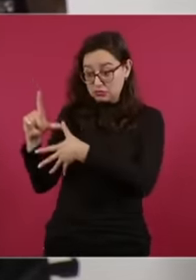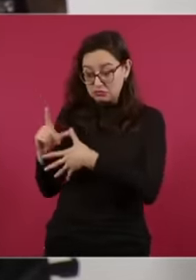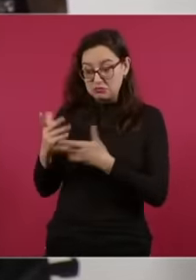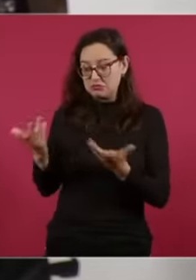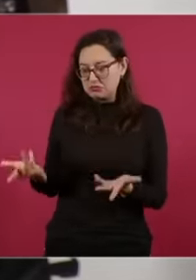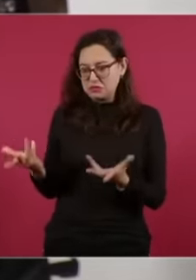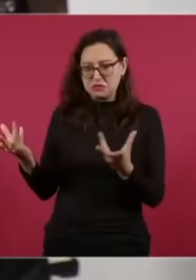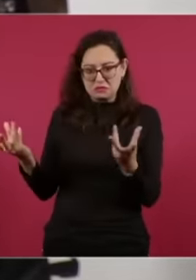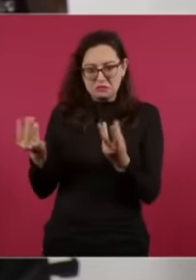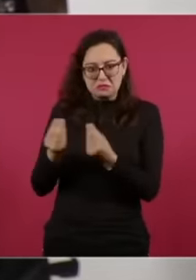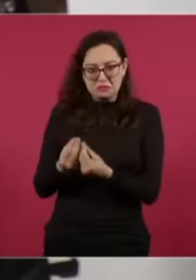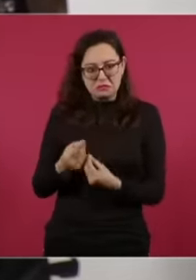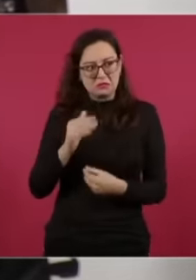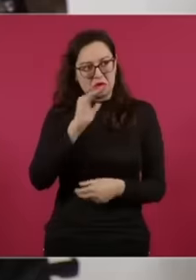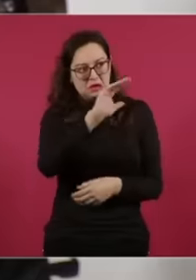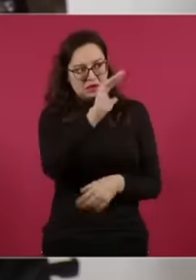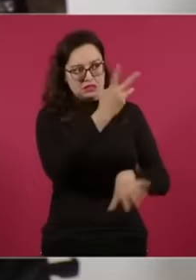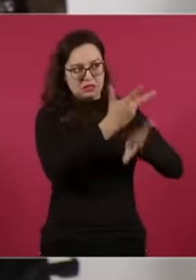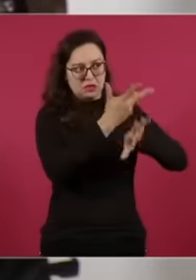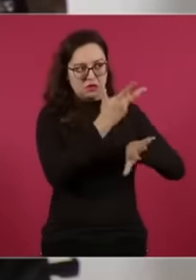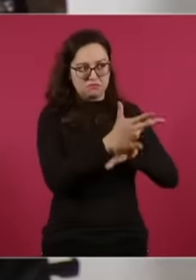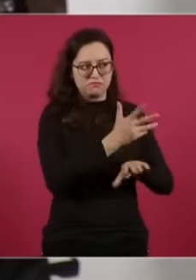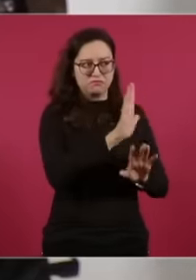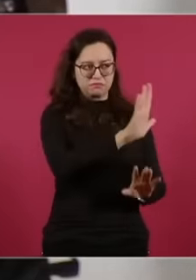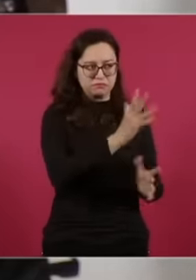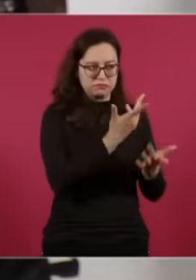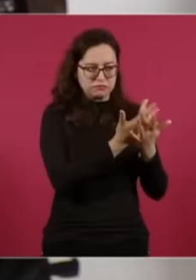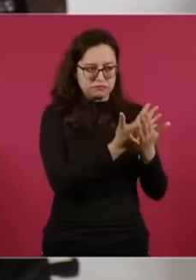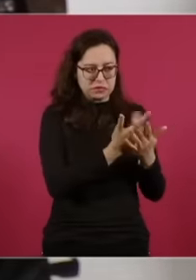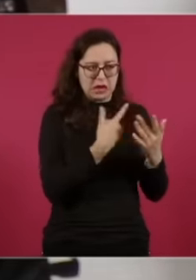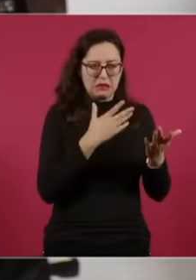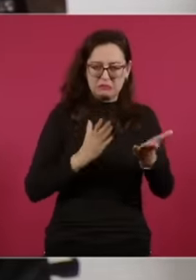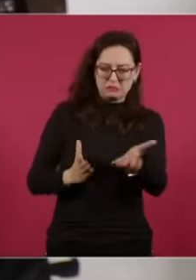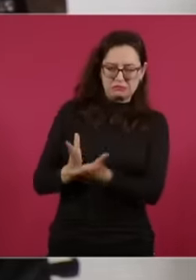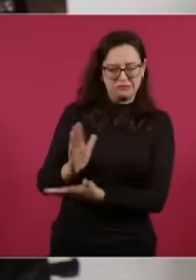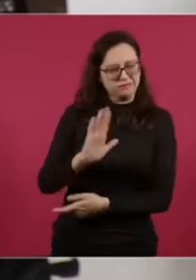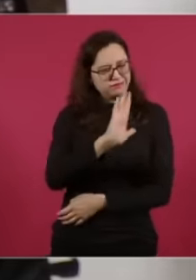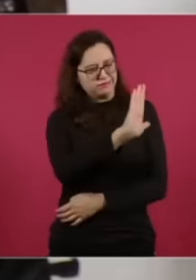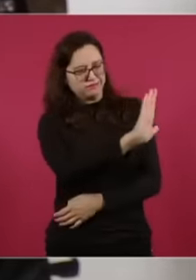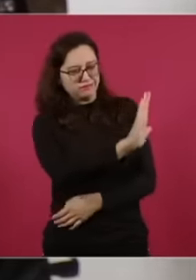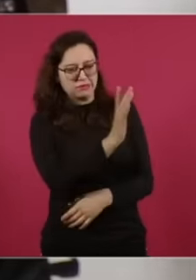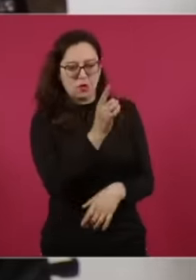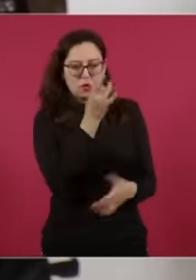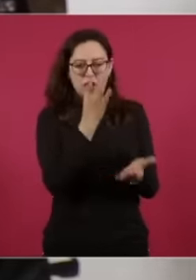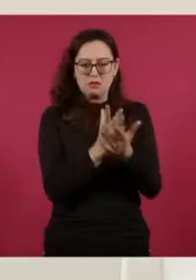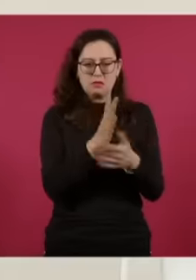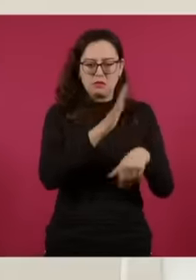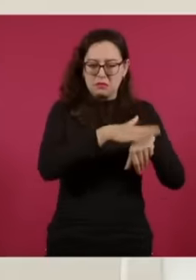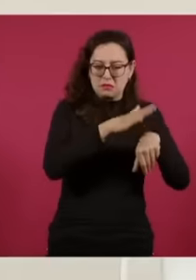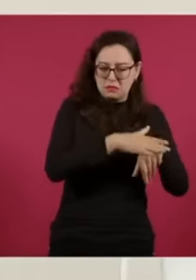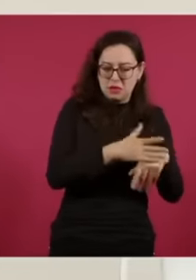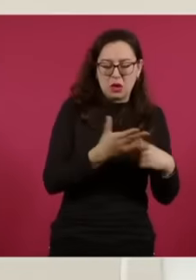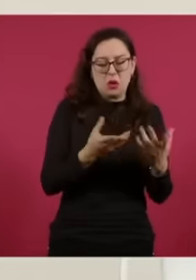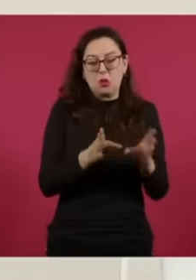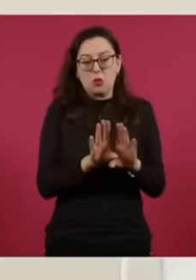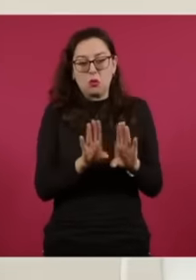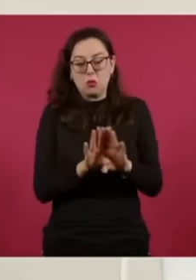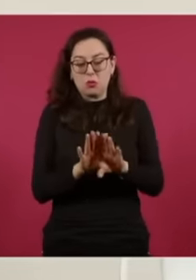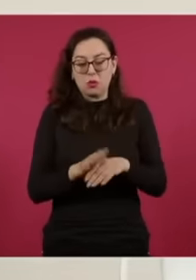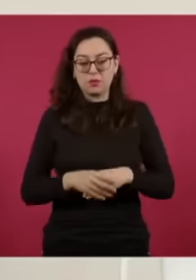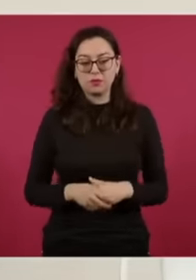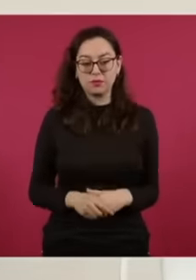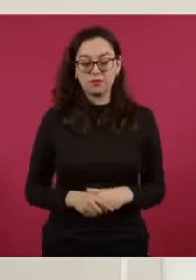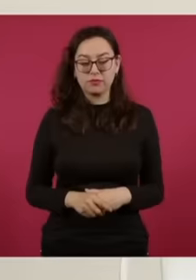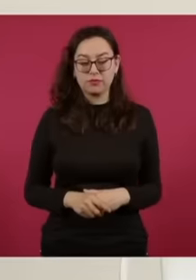entablar alguna negociación con Estados Unidos para evitar esto, o solamente llamados? Se